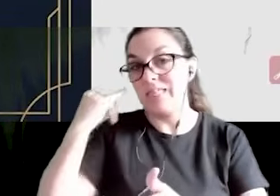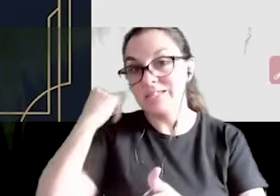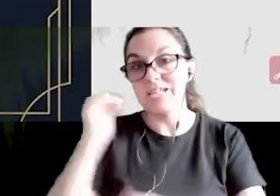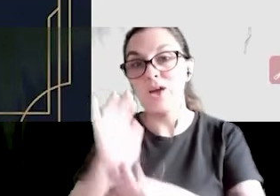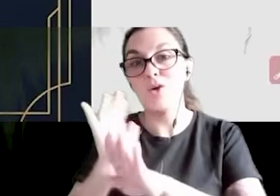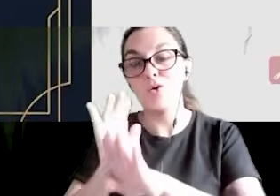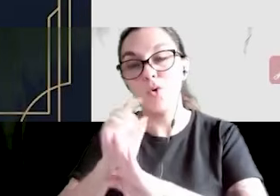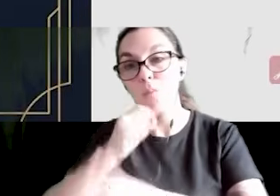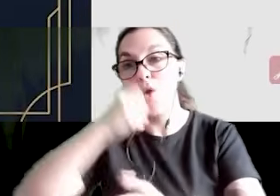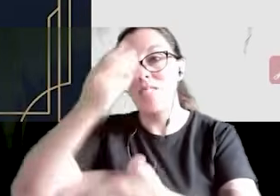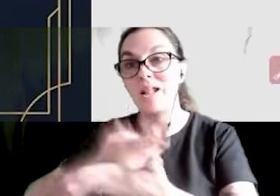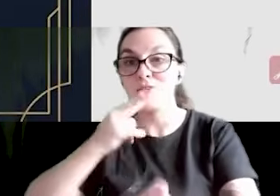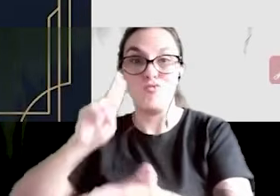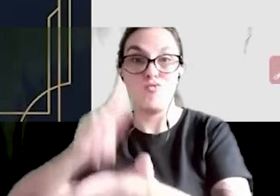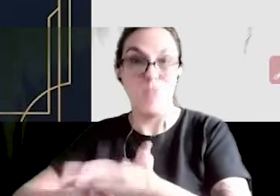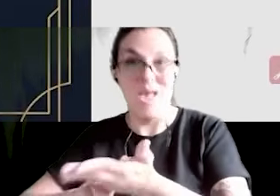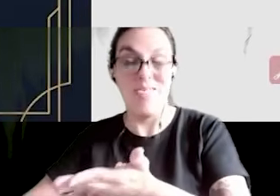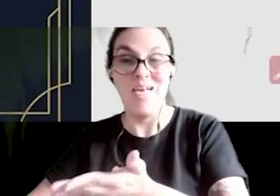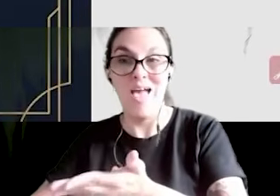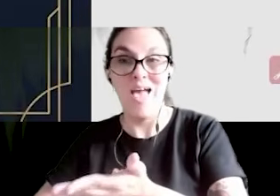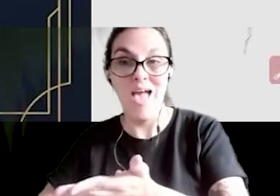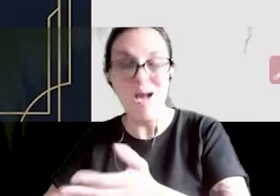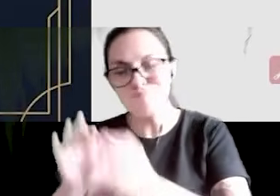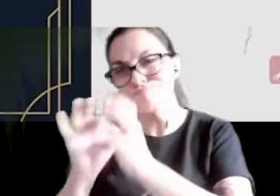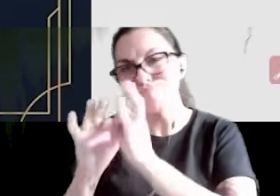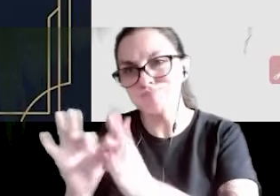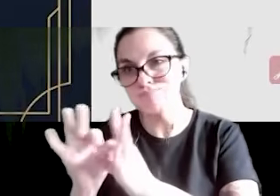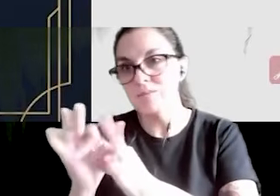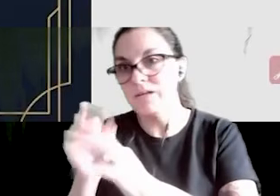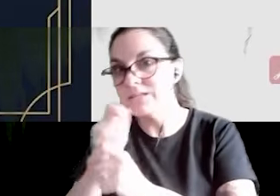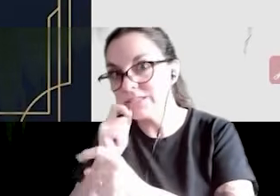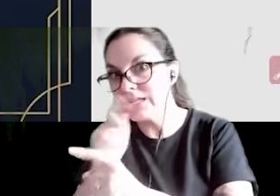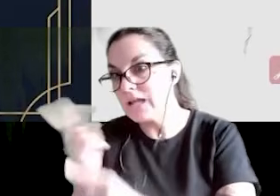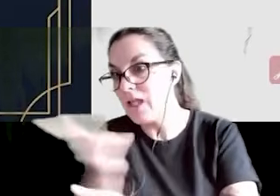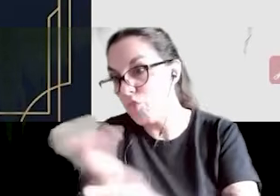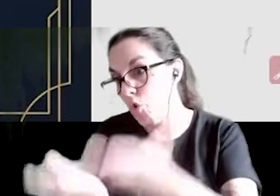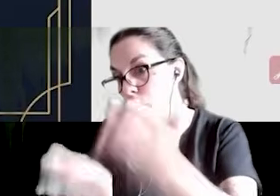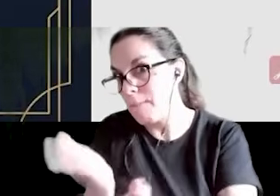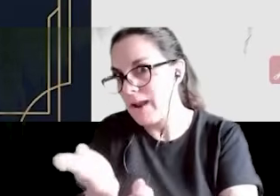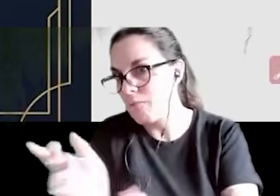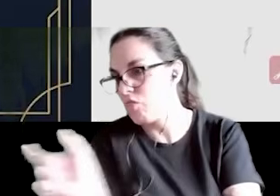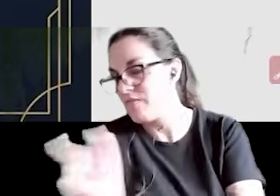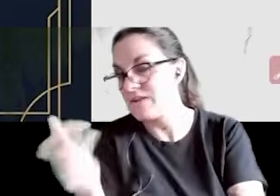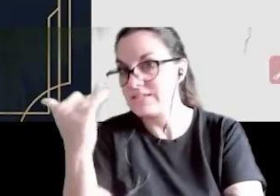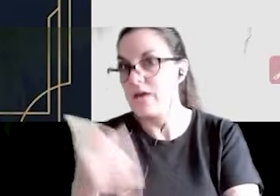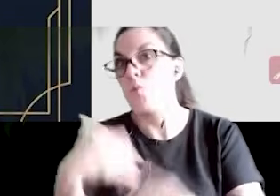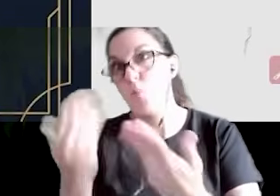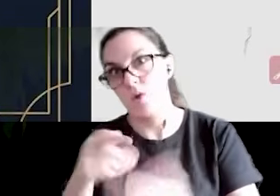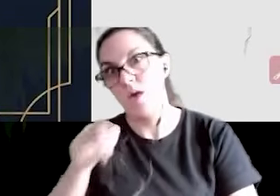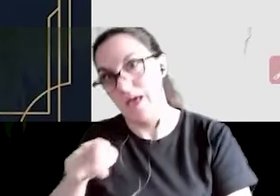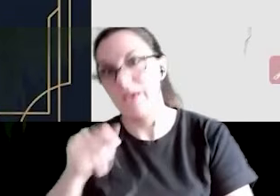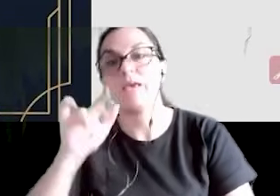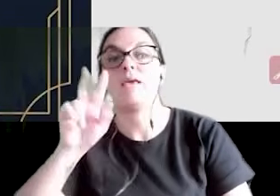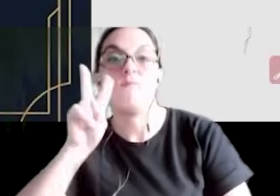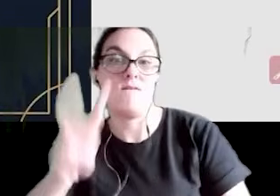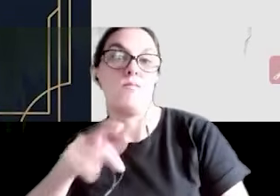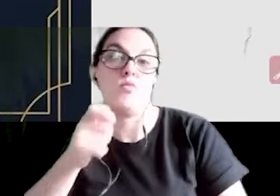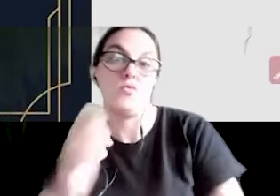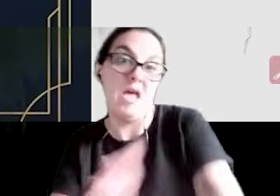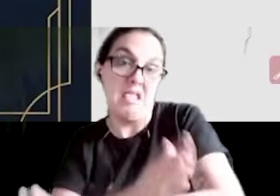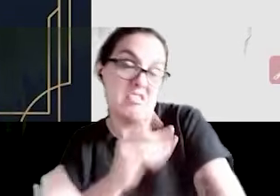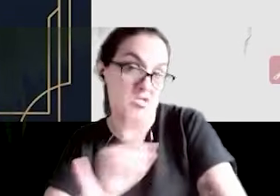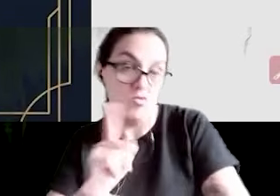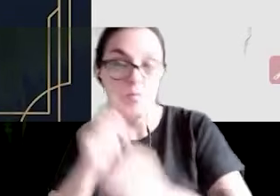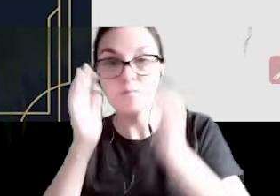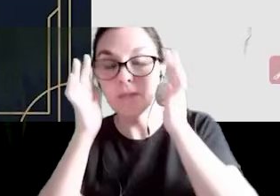verificar a menos que encontremos una diferencia en el periodo base. Y si el contribuyente opta por este régimen